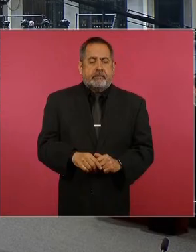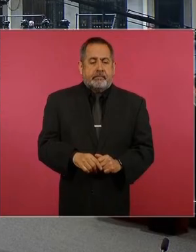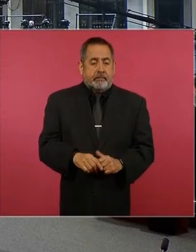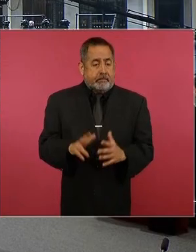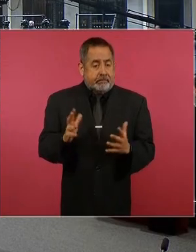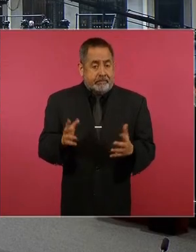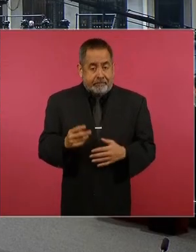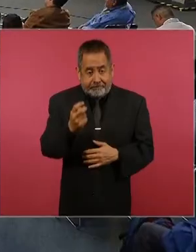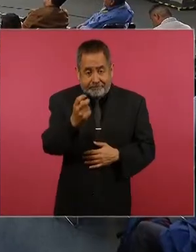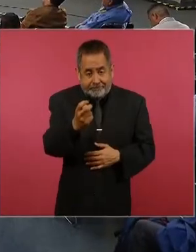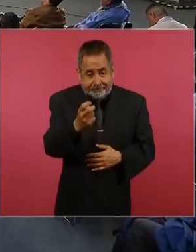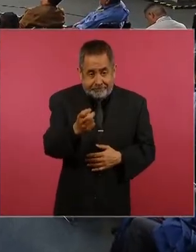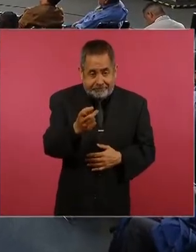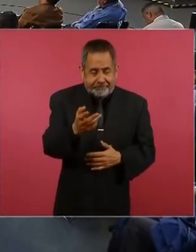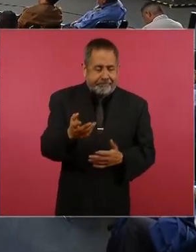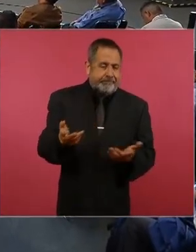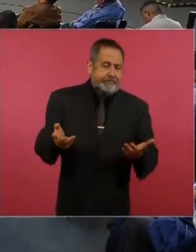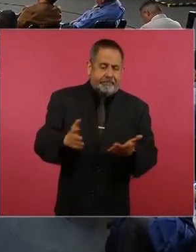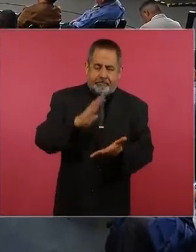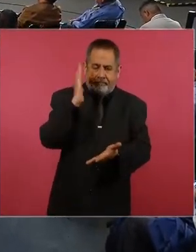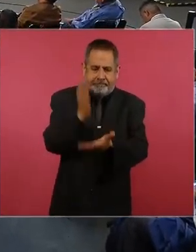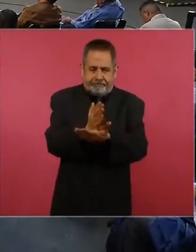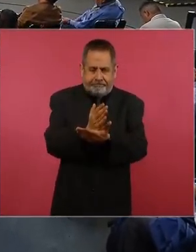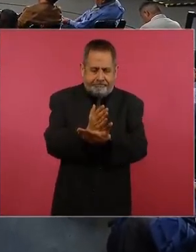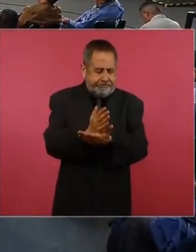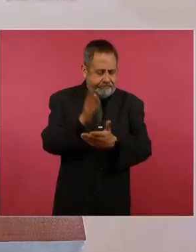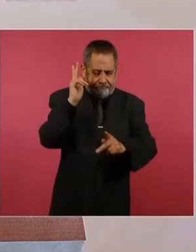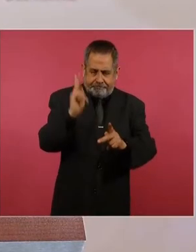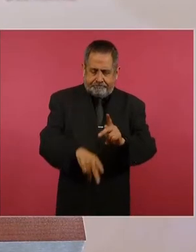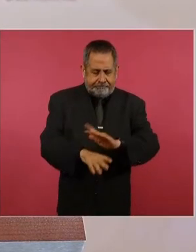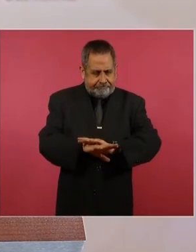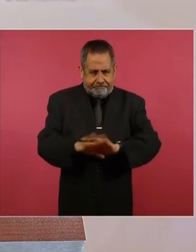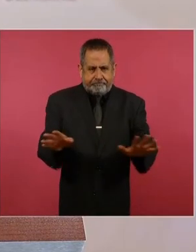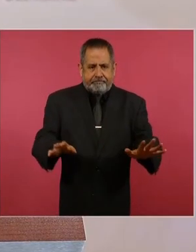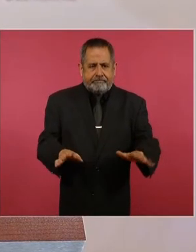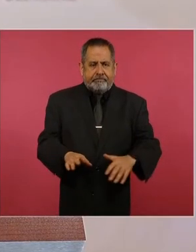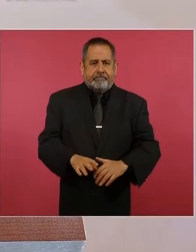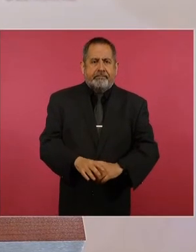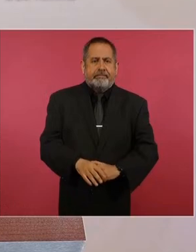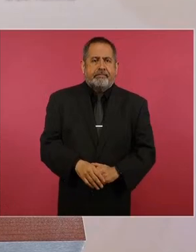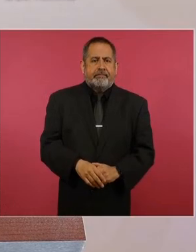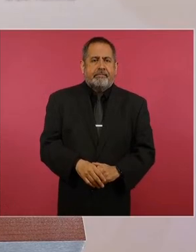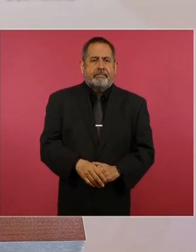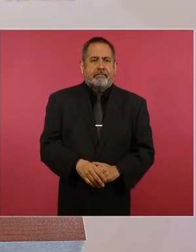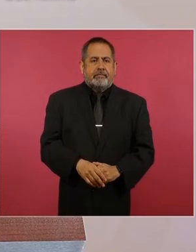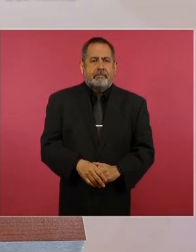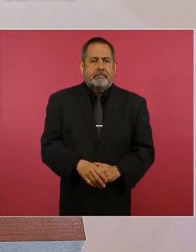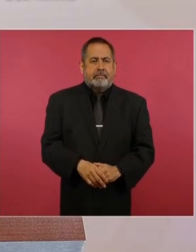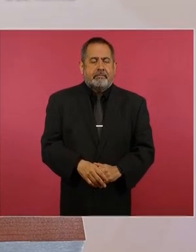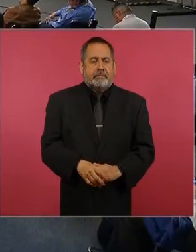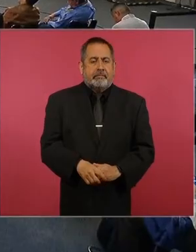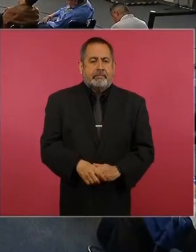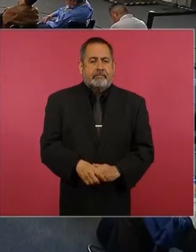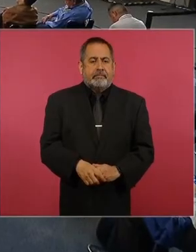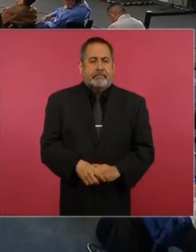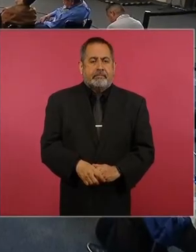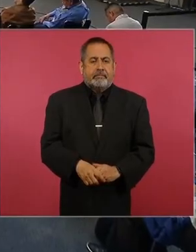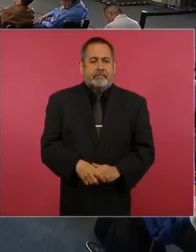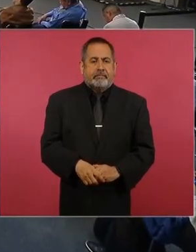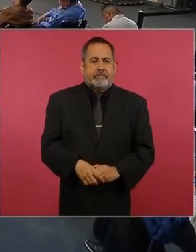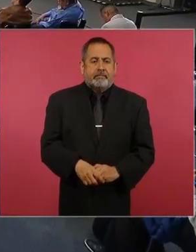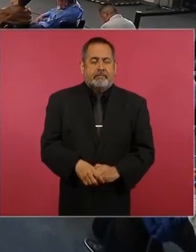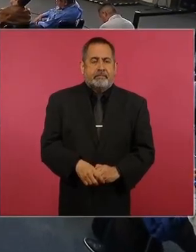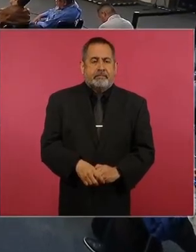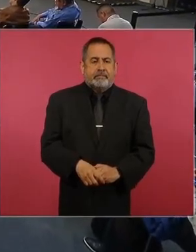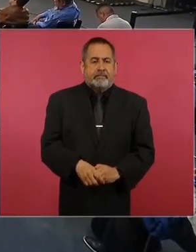entonces, eso ya se terminó. Sí, pero por ejemplo aquí en el Estado de México, si no hay ley, realmente no puede